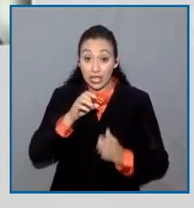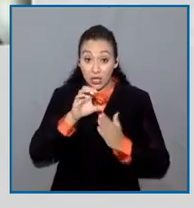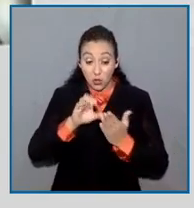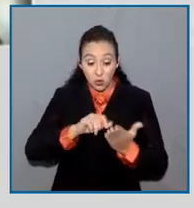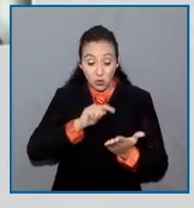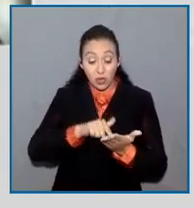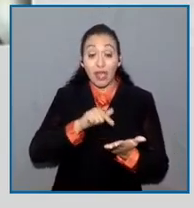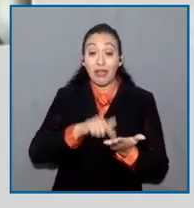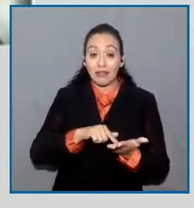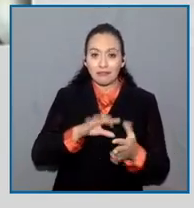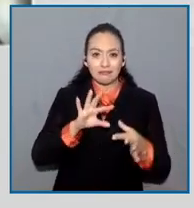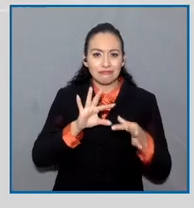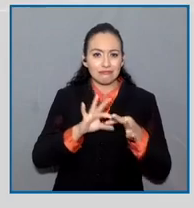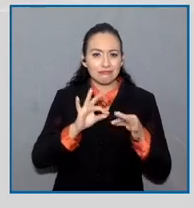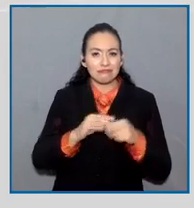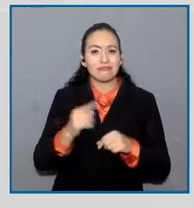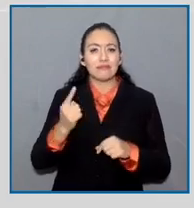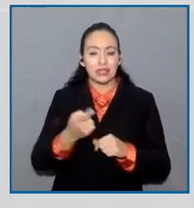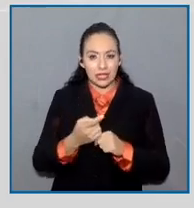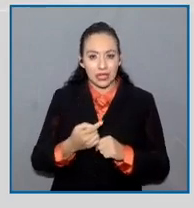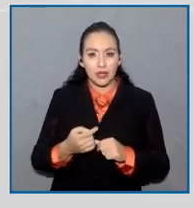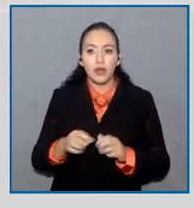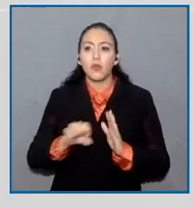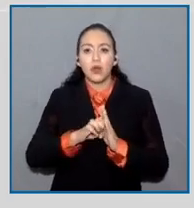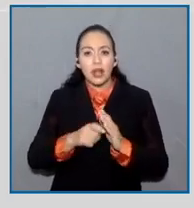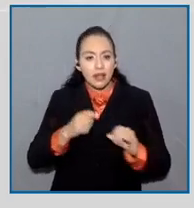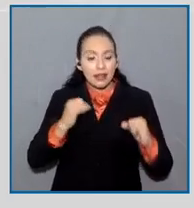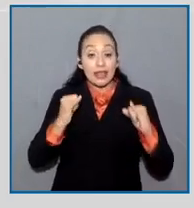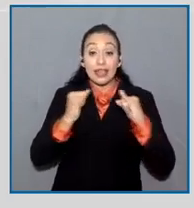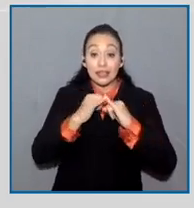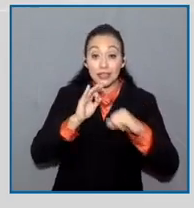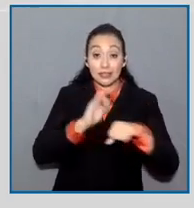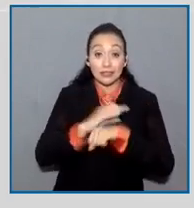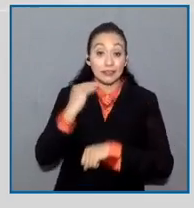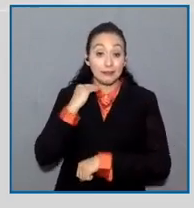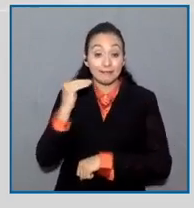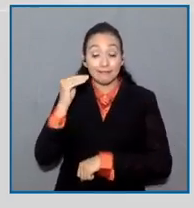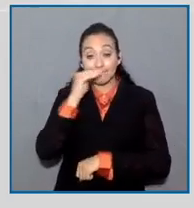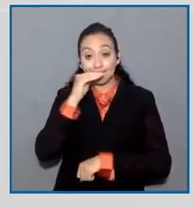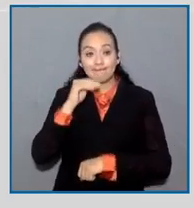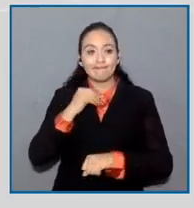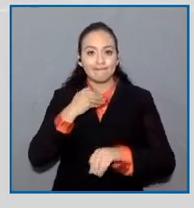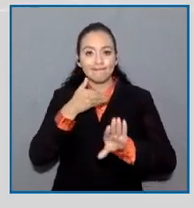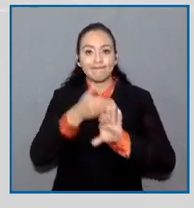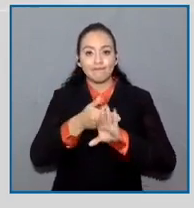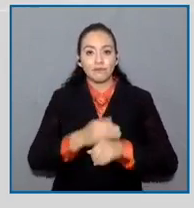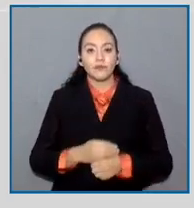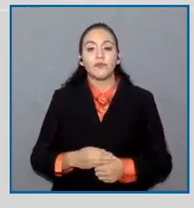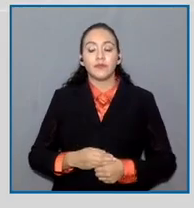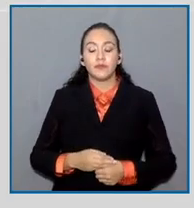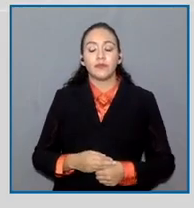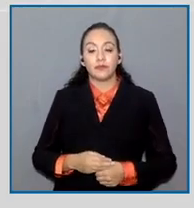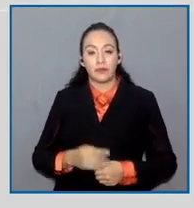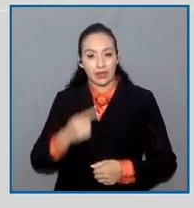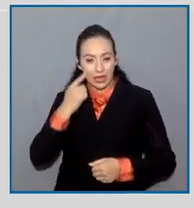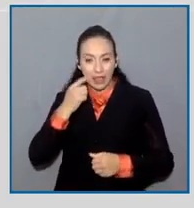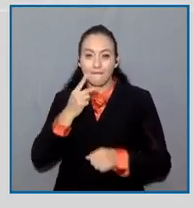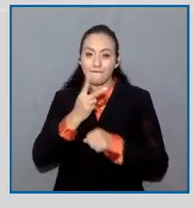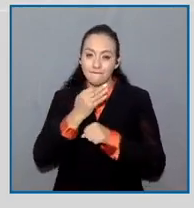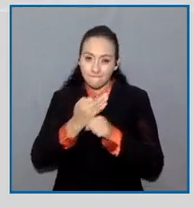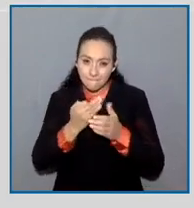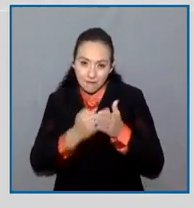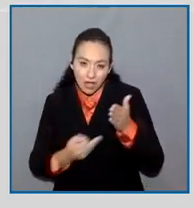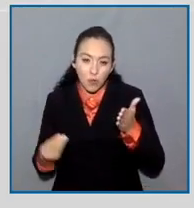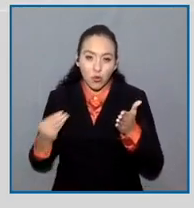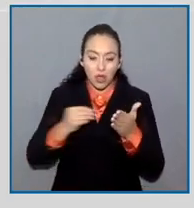a las defensorías públicas. Y aquí es donde me parece que también la legislación secundaria va a tener un gran